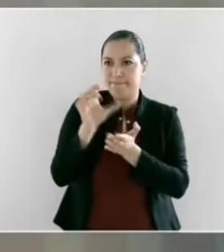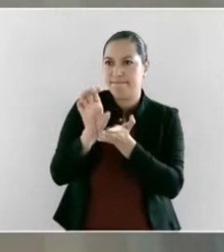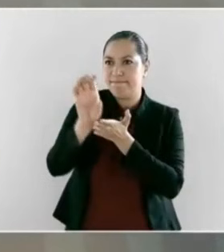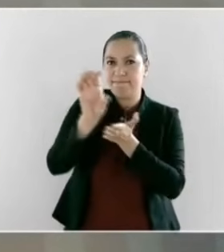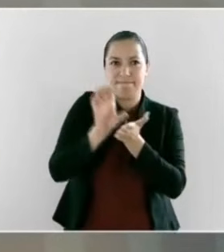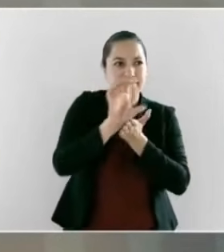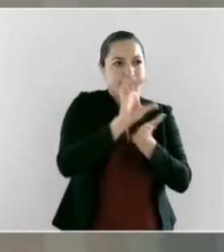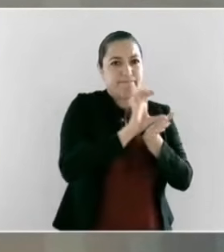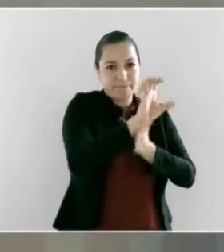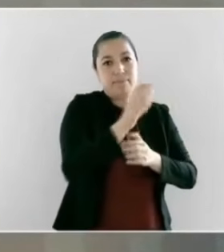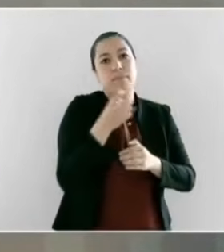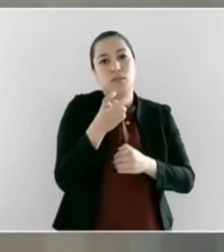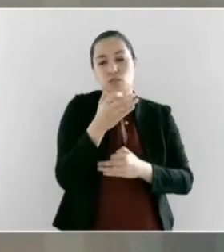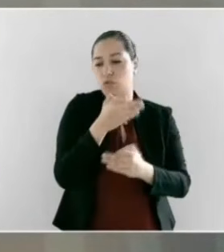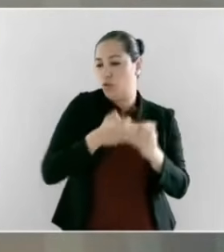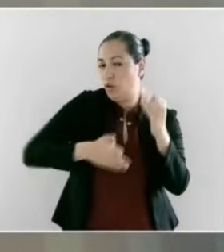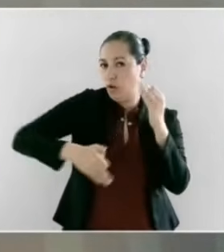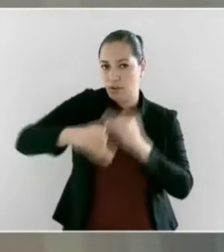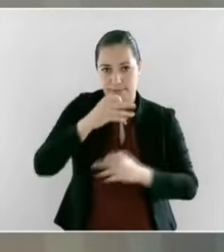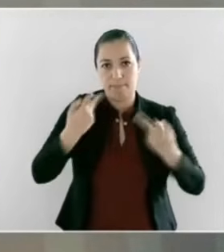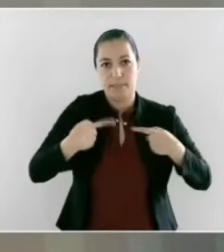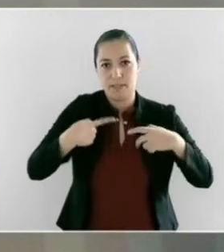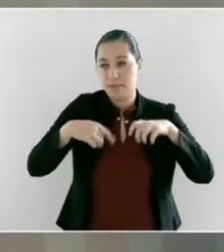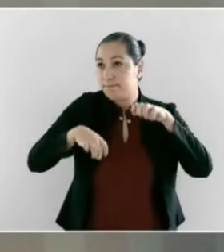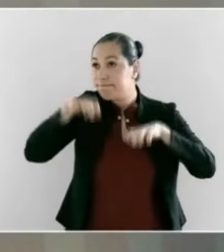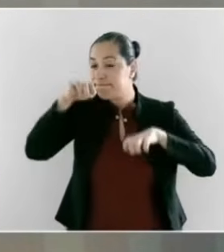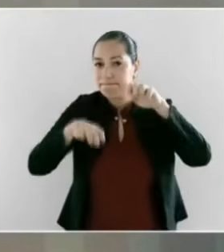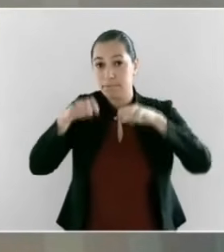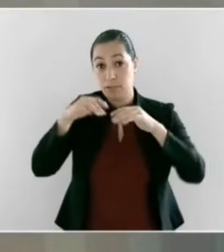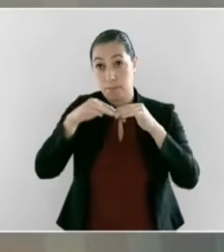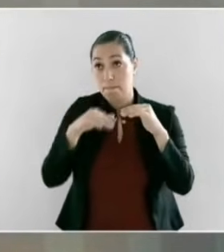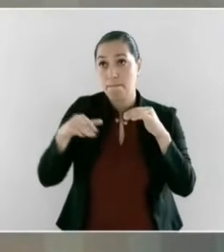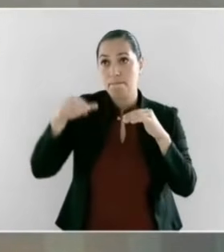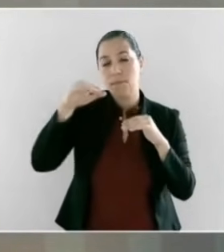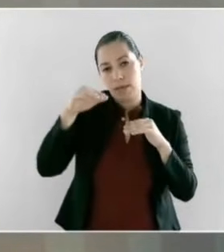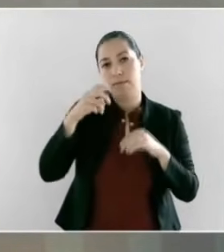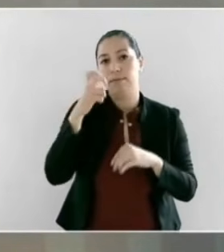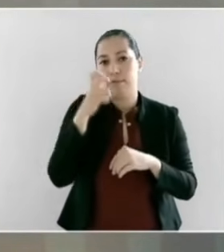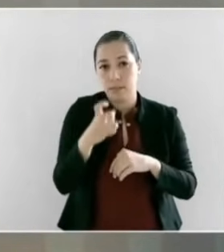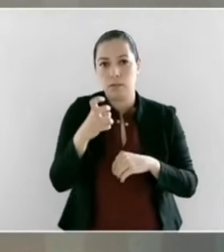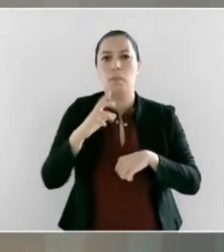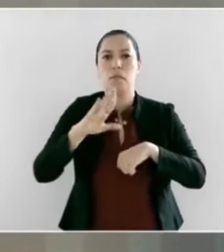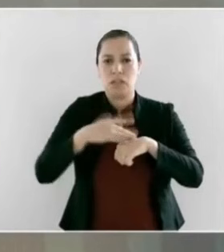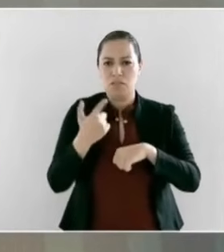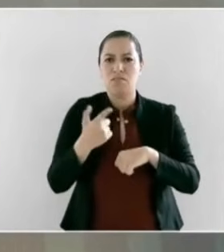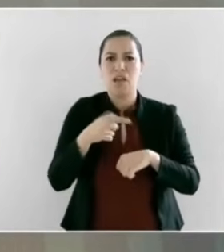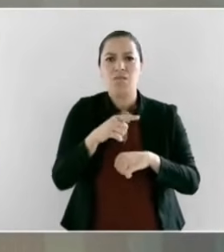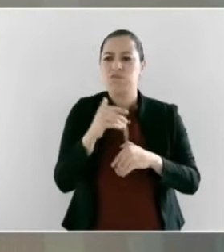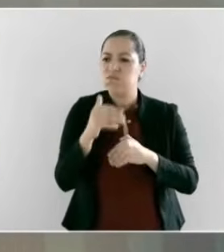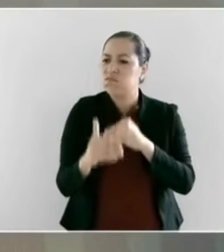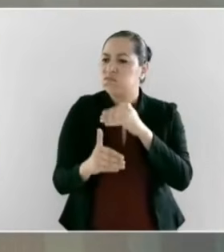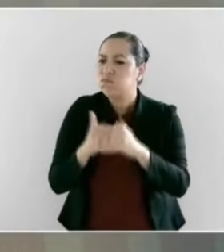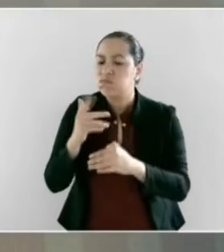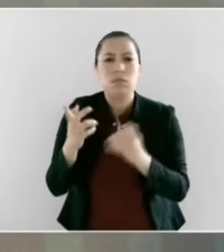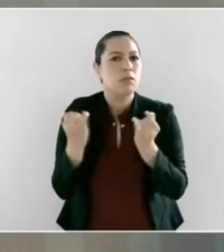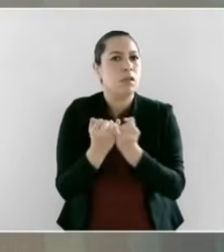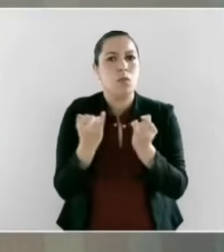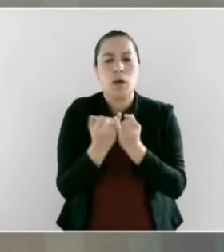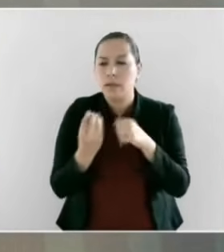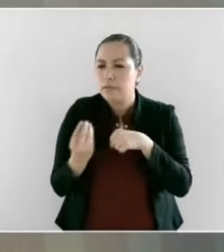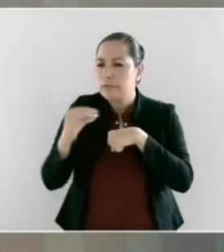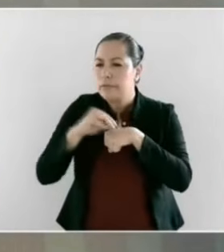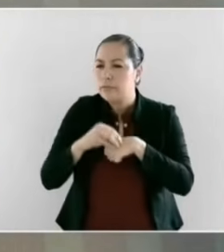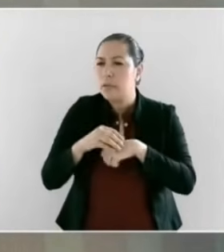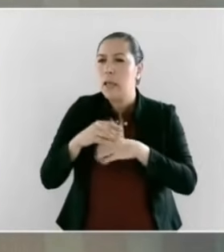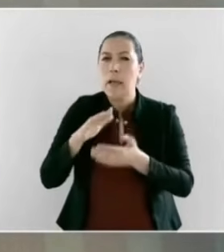pensión para adultos mayores. Va a continuar el programa con incrementos también de la pensión